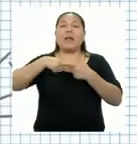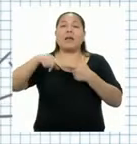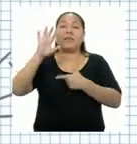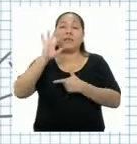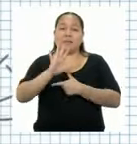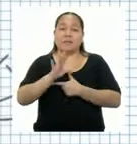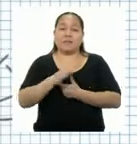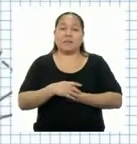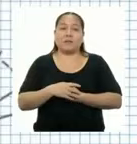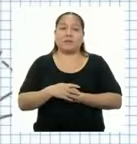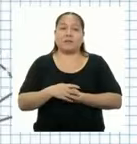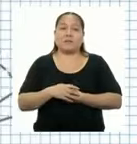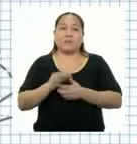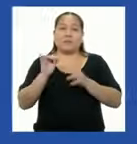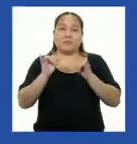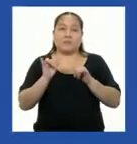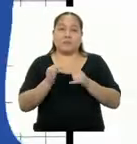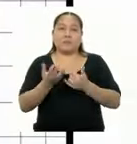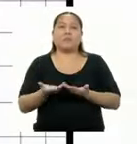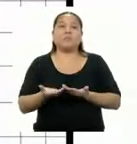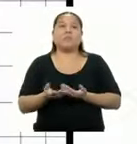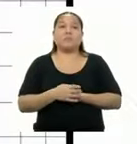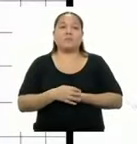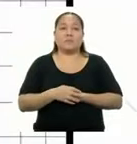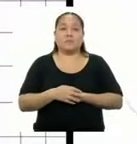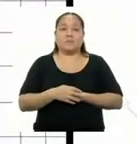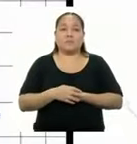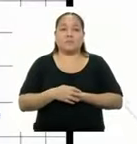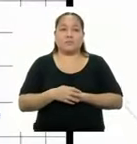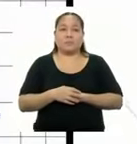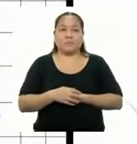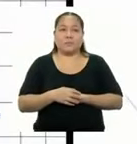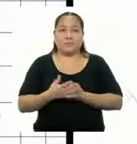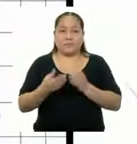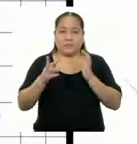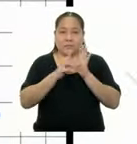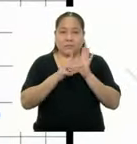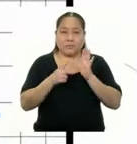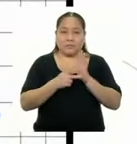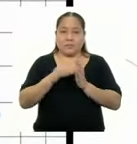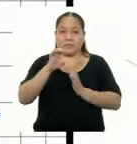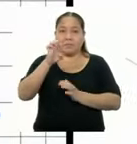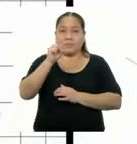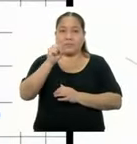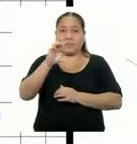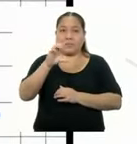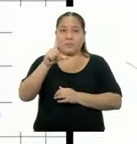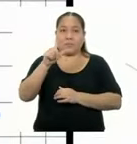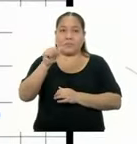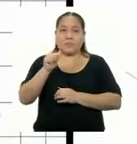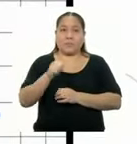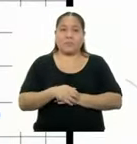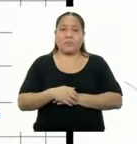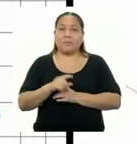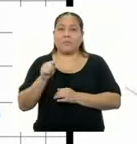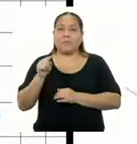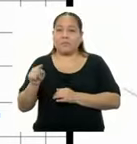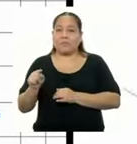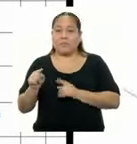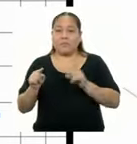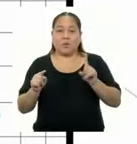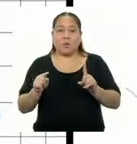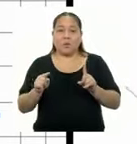término, quedando la escala de la siguiente forma. Eso quiere decir que la escala con el que se sacó la fotocopia